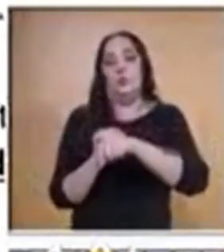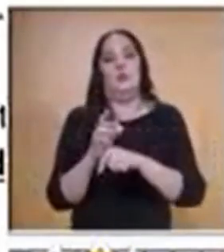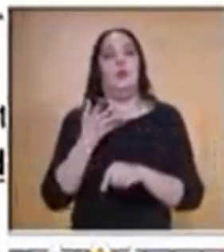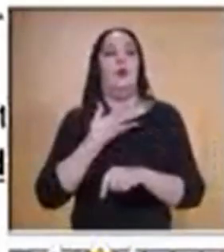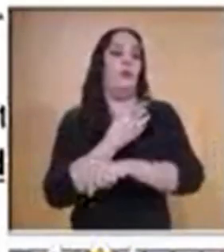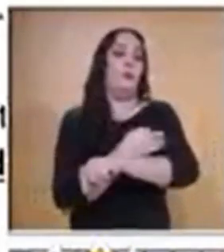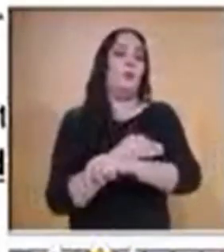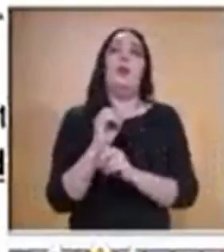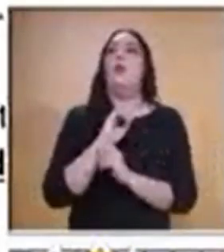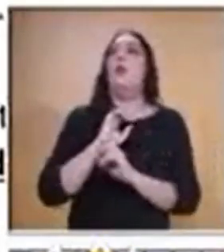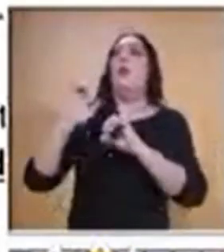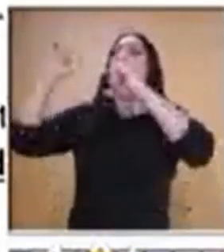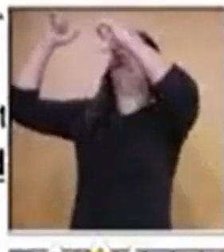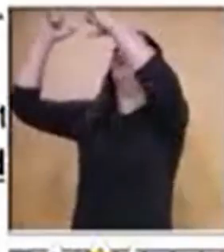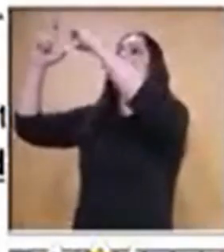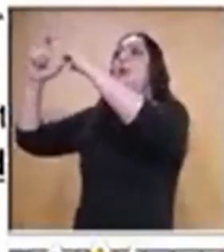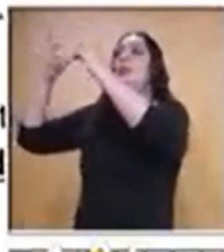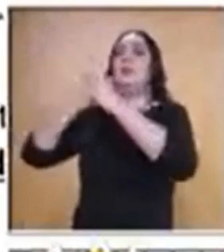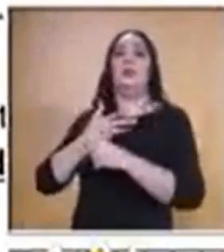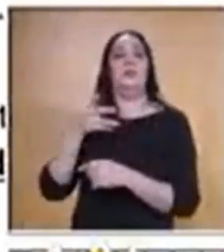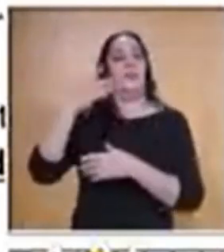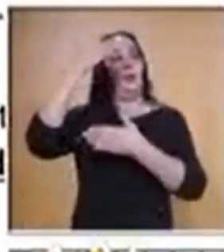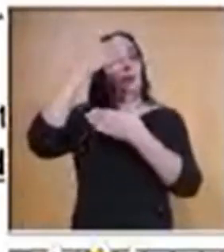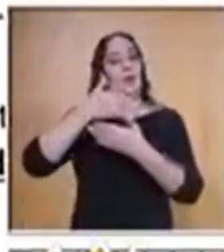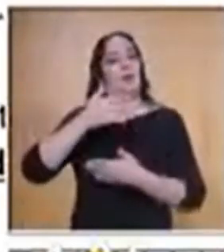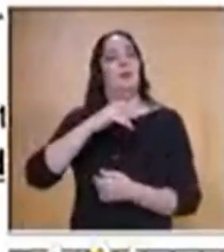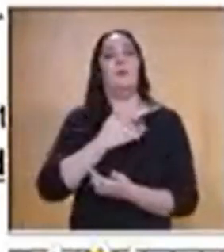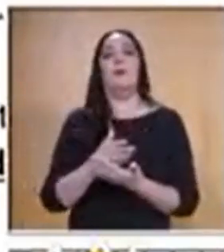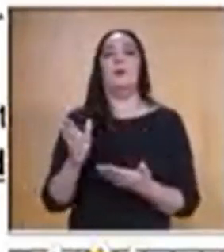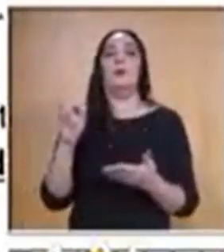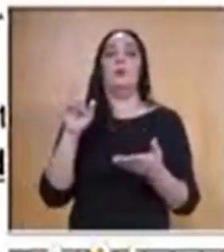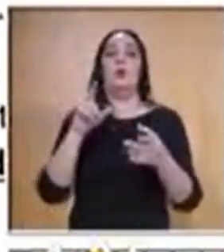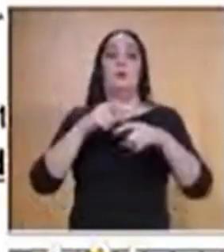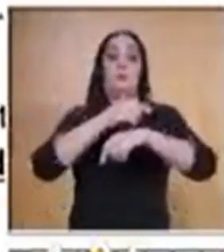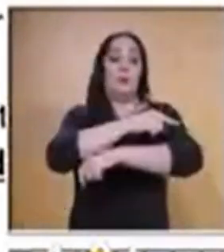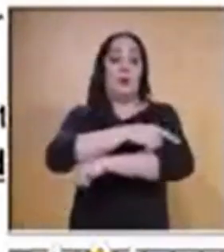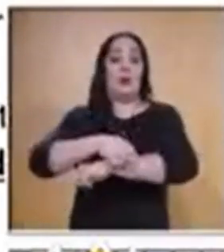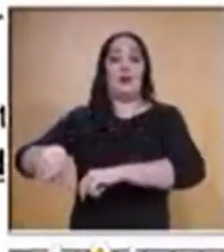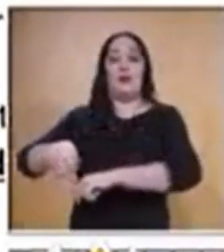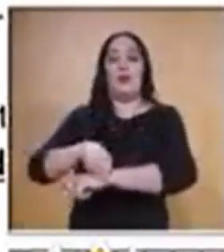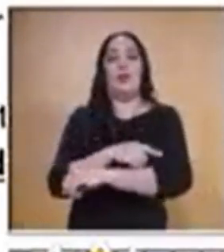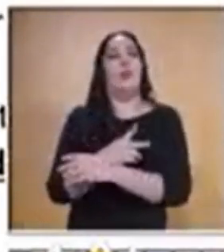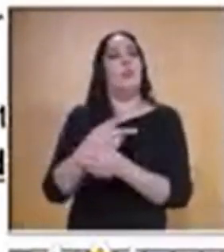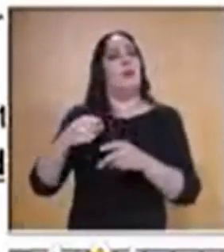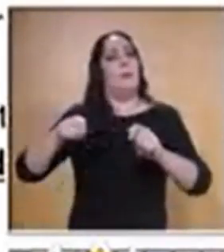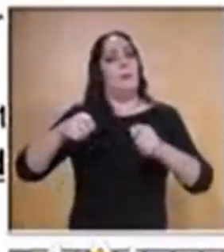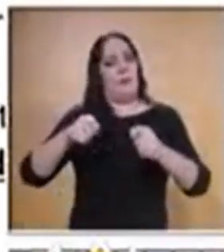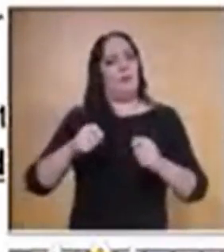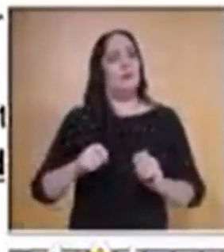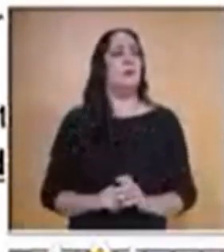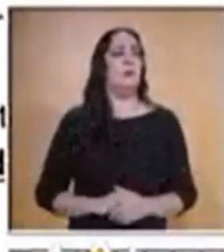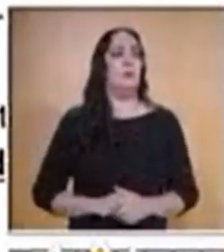de la pared que está en la casa. Además, una regla de plástico. Por aquí tenemos estos